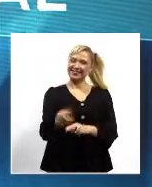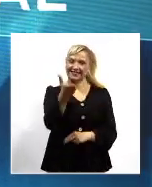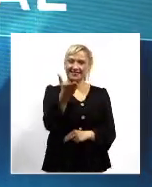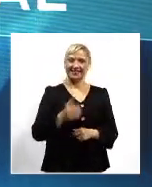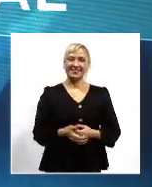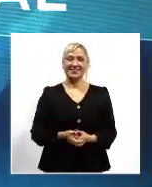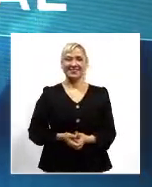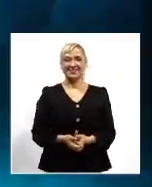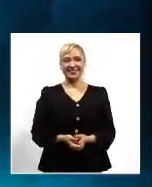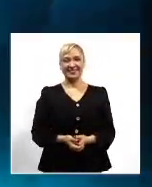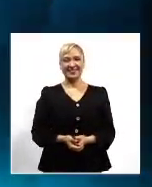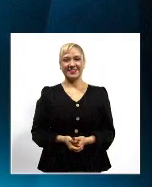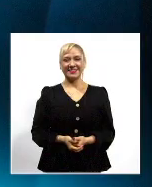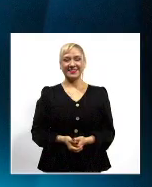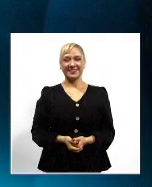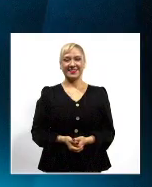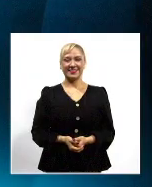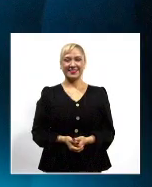iniciamos.